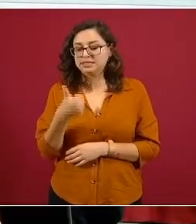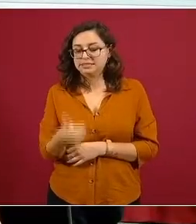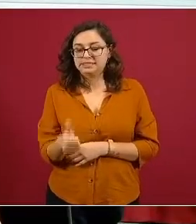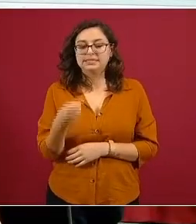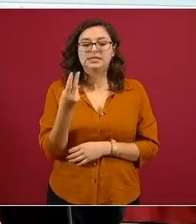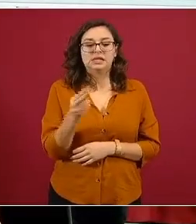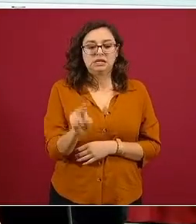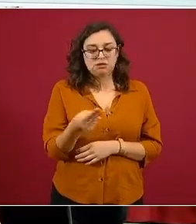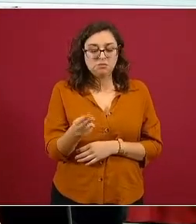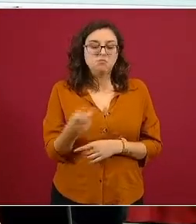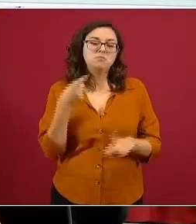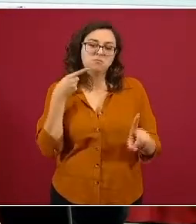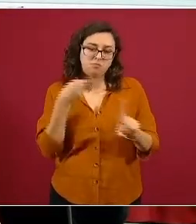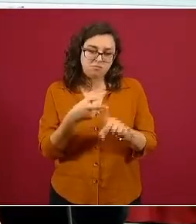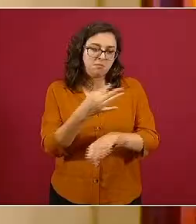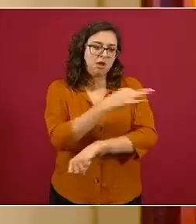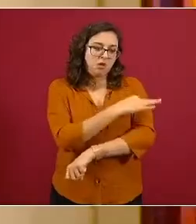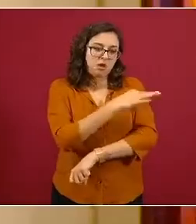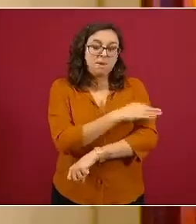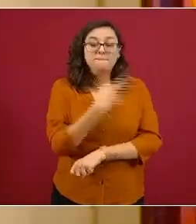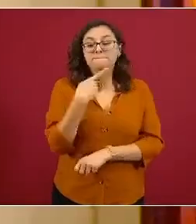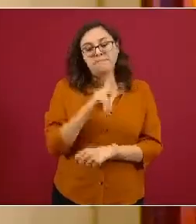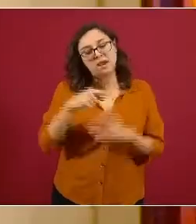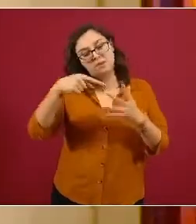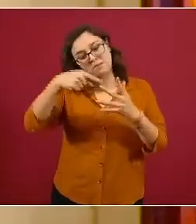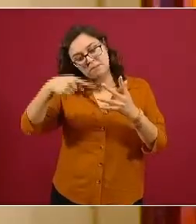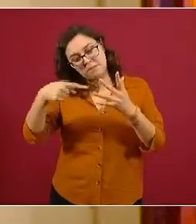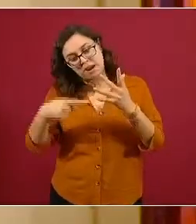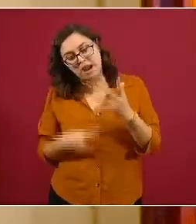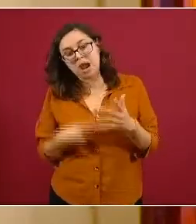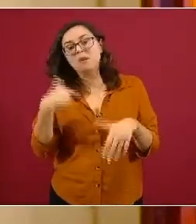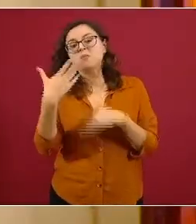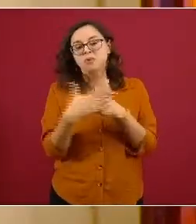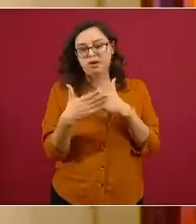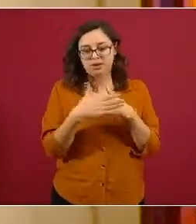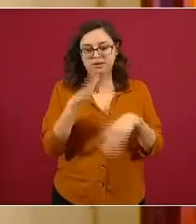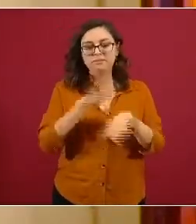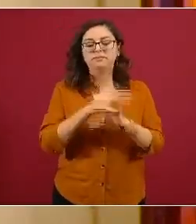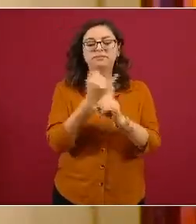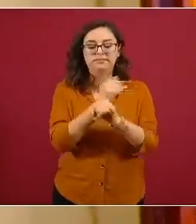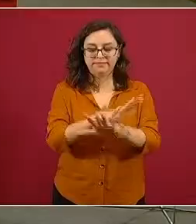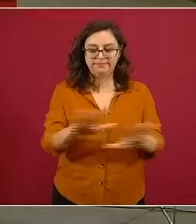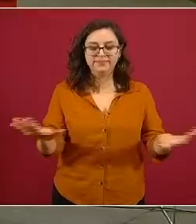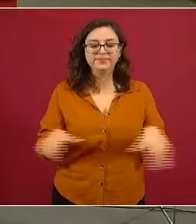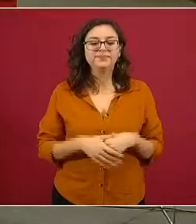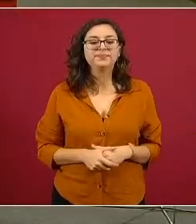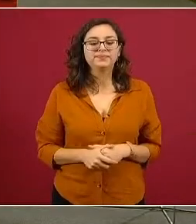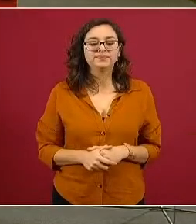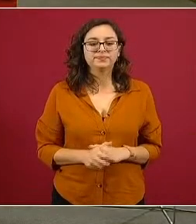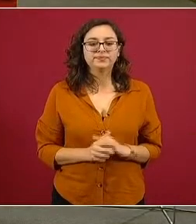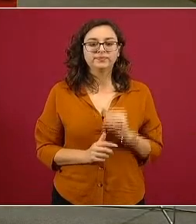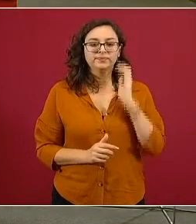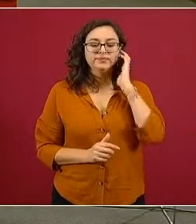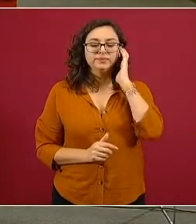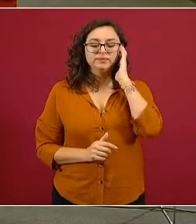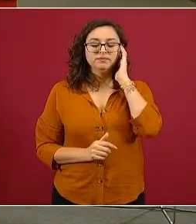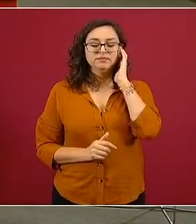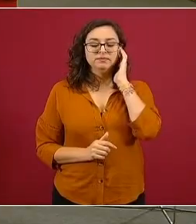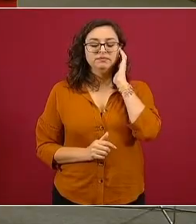eje va a ser vacunación, pero no es el único. Estemos atentos para que veamos qué más hay. Y la otra